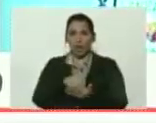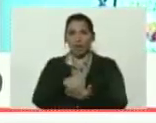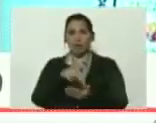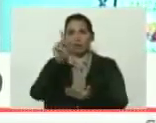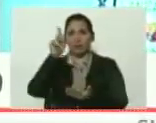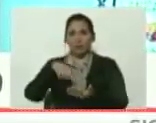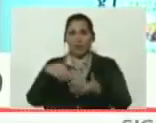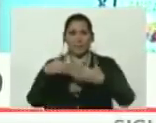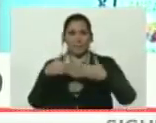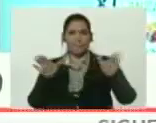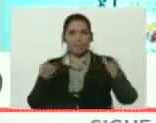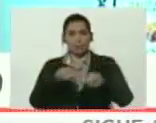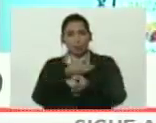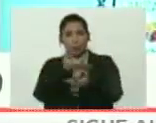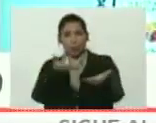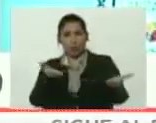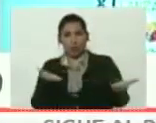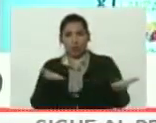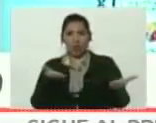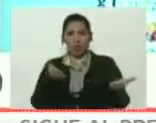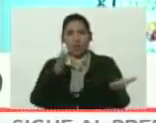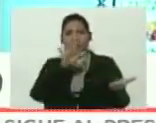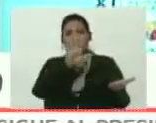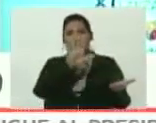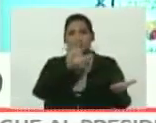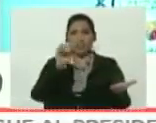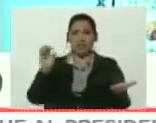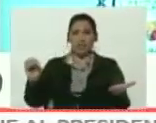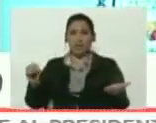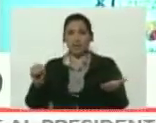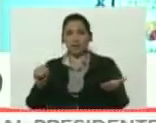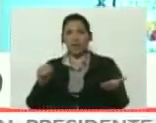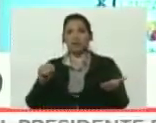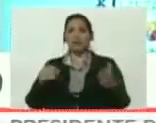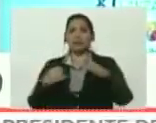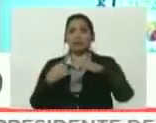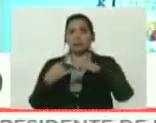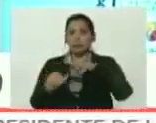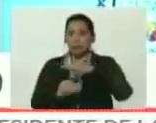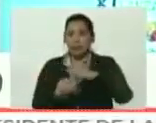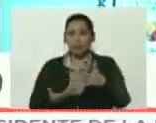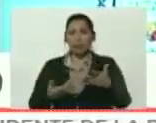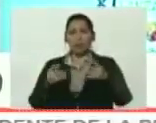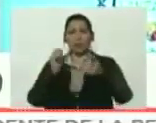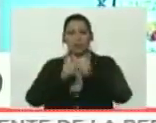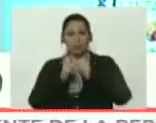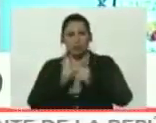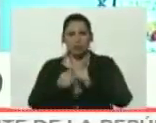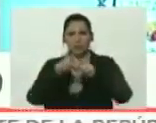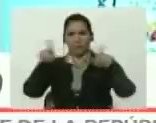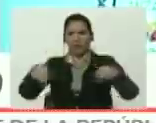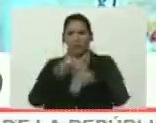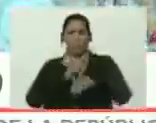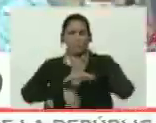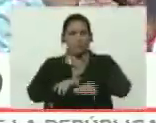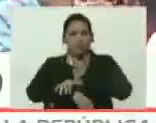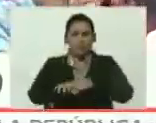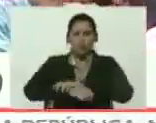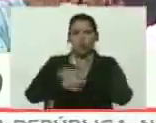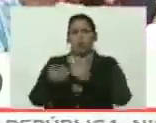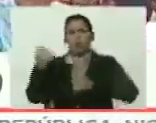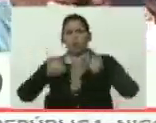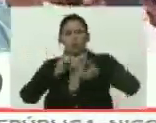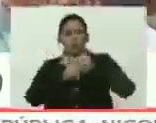tenemos abiertos para ustedes 500 instalaciones deportivas, estadios de fútbol, pistas